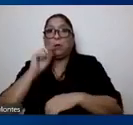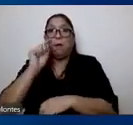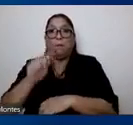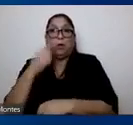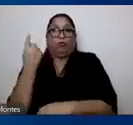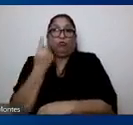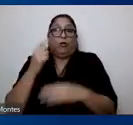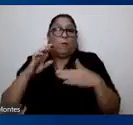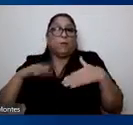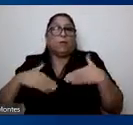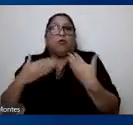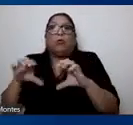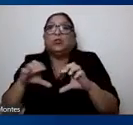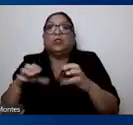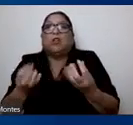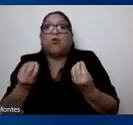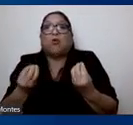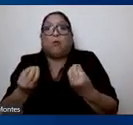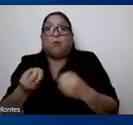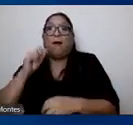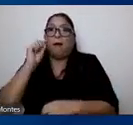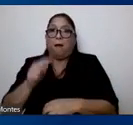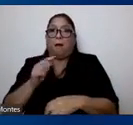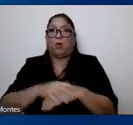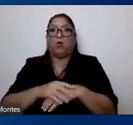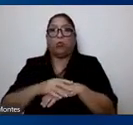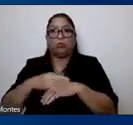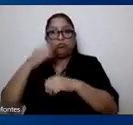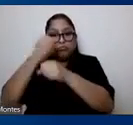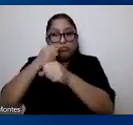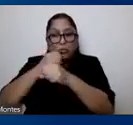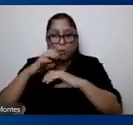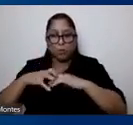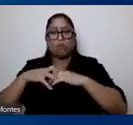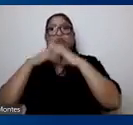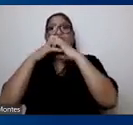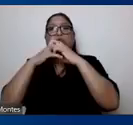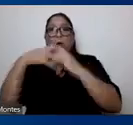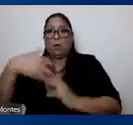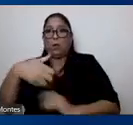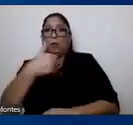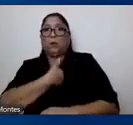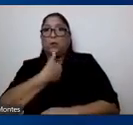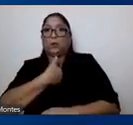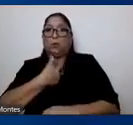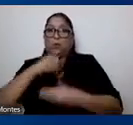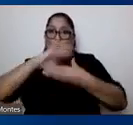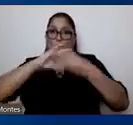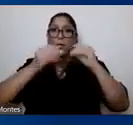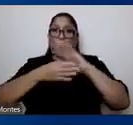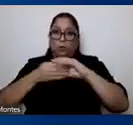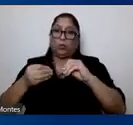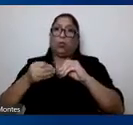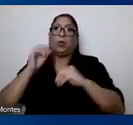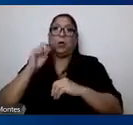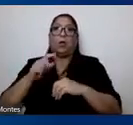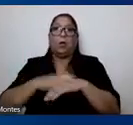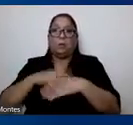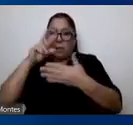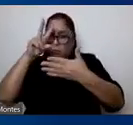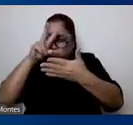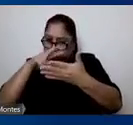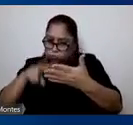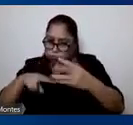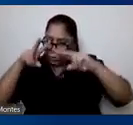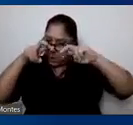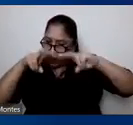podemos hacerlo mediante una construcción de nuestra historia, una construcción analítica,